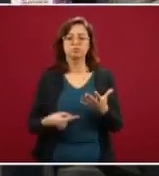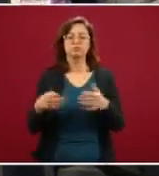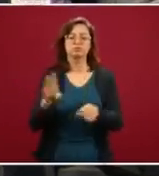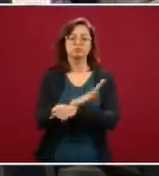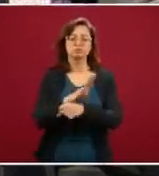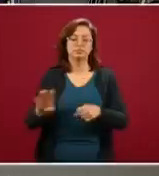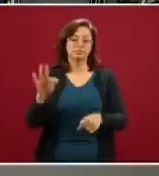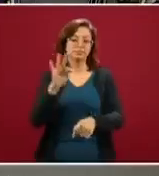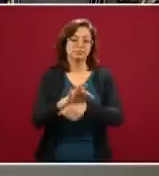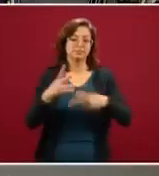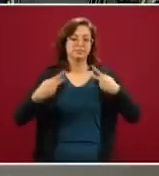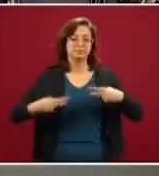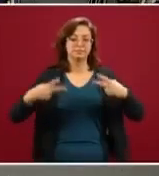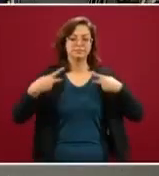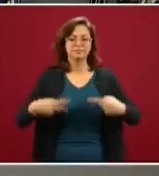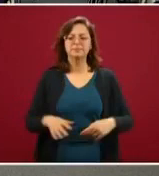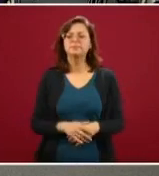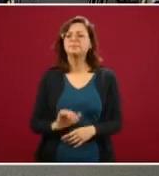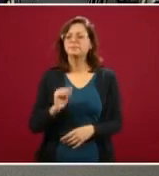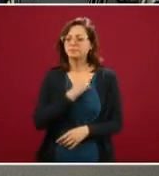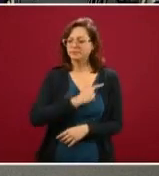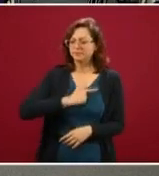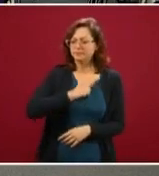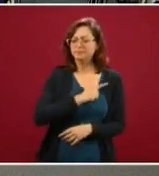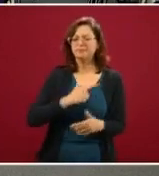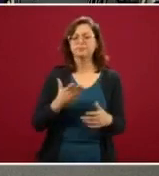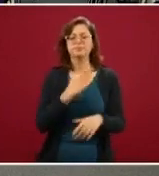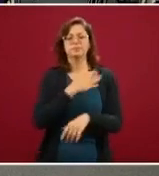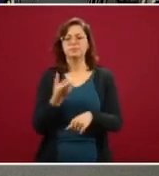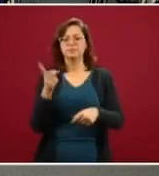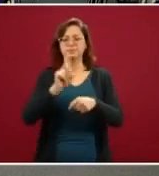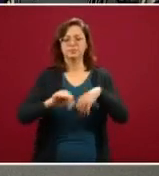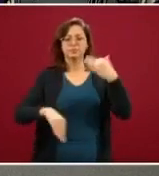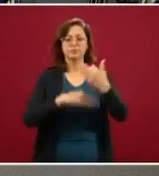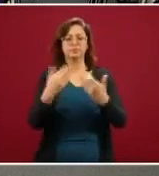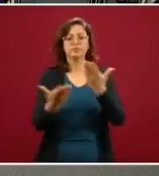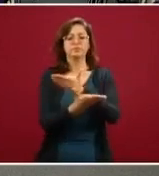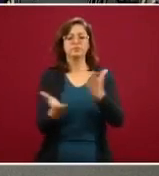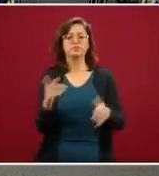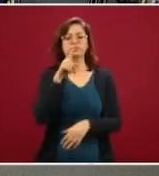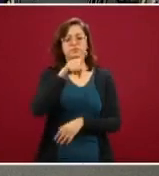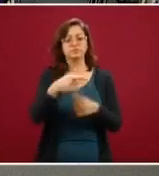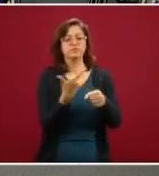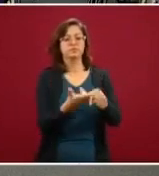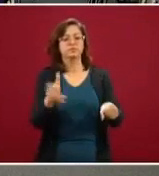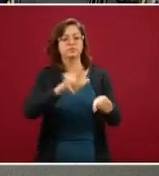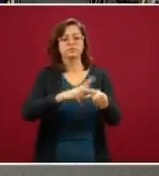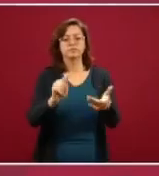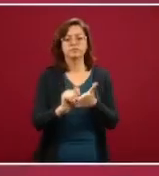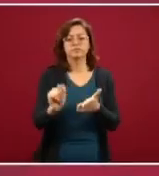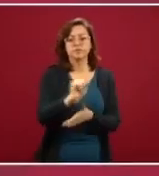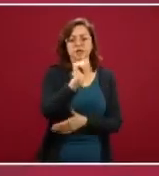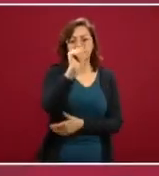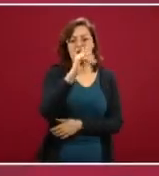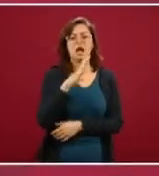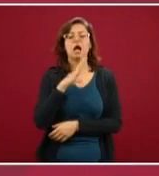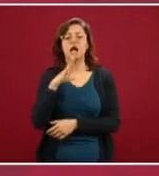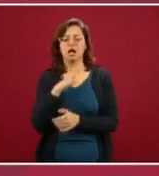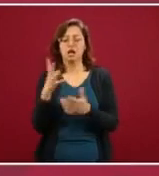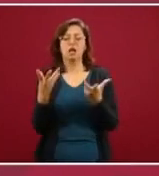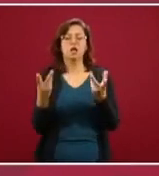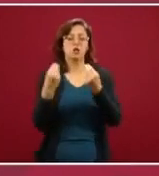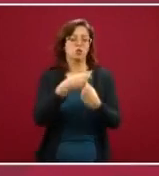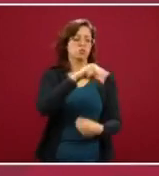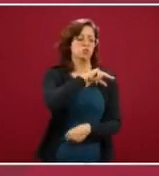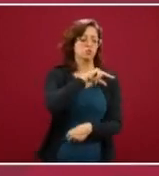beneficio de la gente. Sí, claro, con mucho gusto, muy buenos días a todos ustedes. El Hospital Tláhuac es un proyecto efectivamente acción público-privada, es un